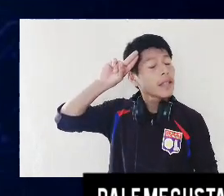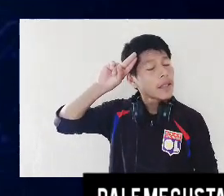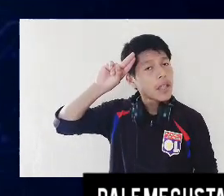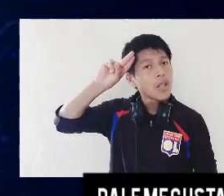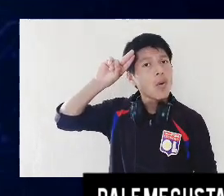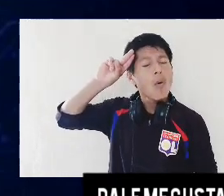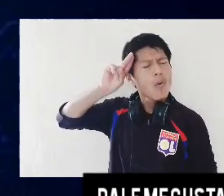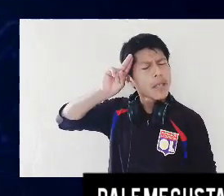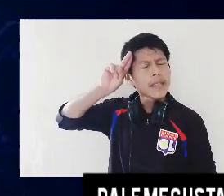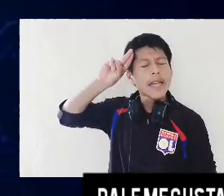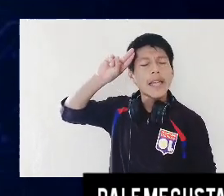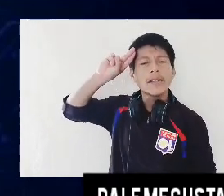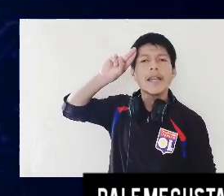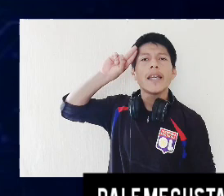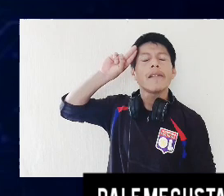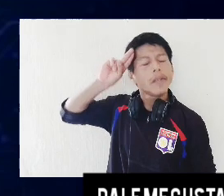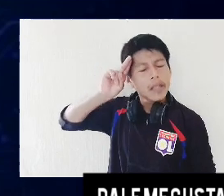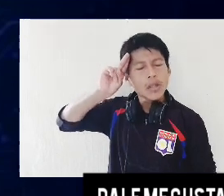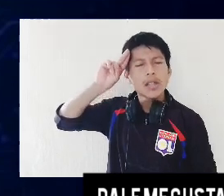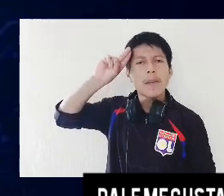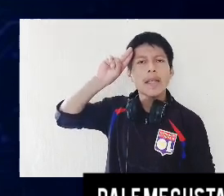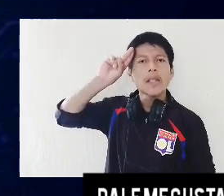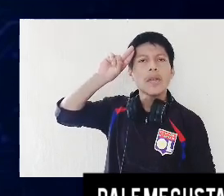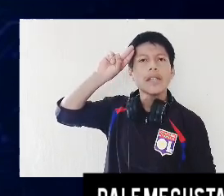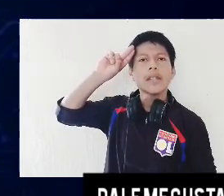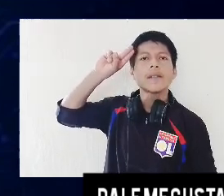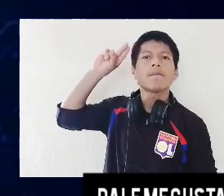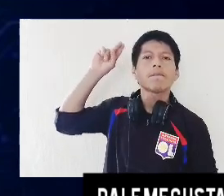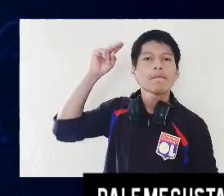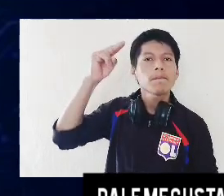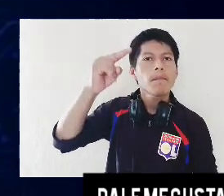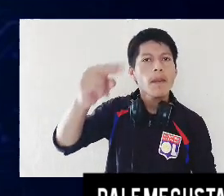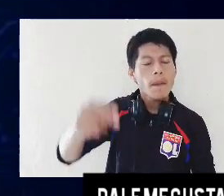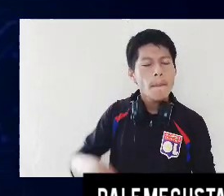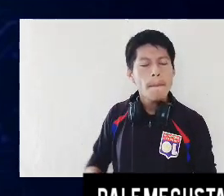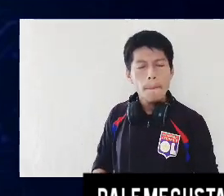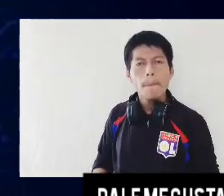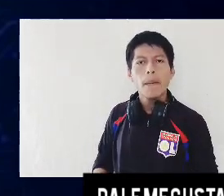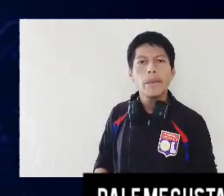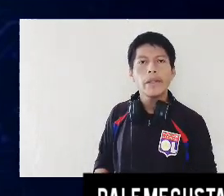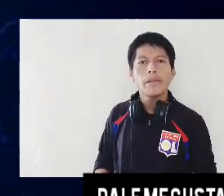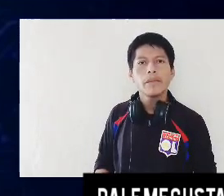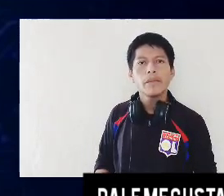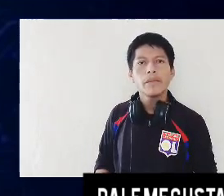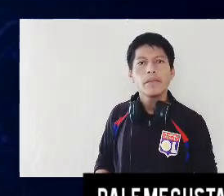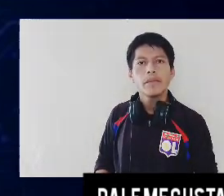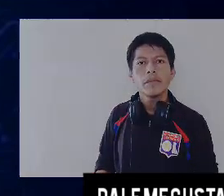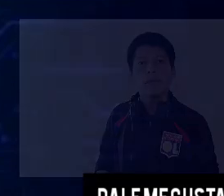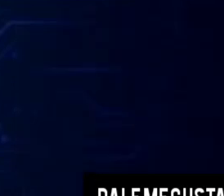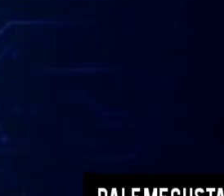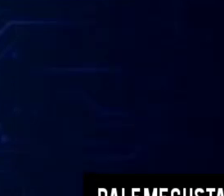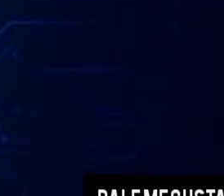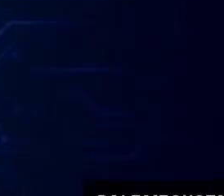próxima, que sigan teniendo un excelente inicio de semana, señores. Bye, bye.